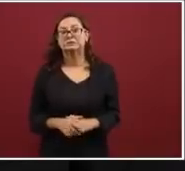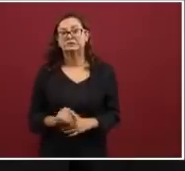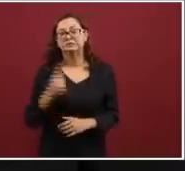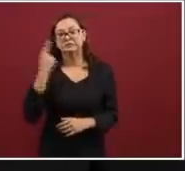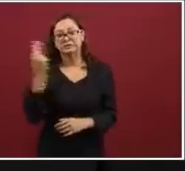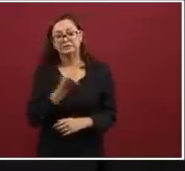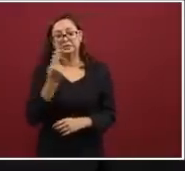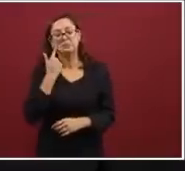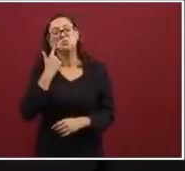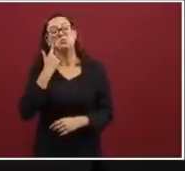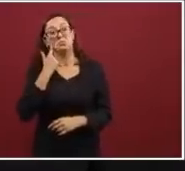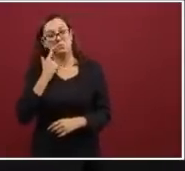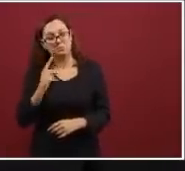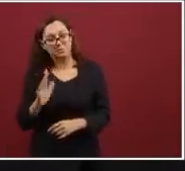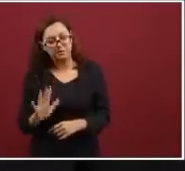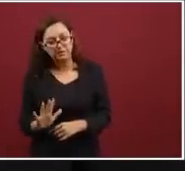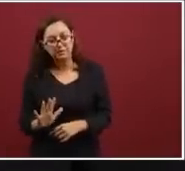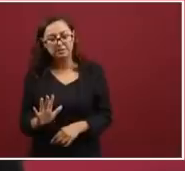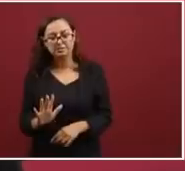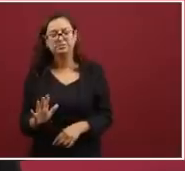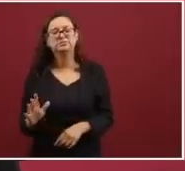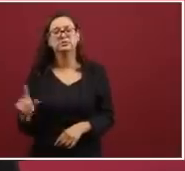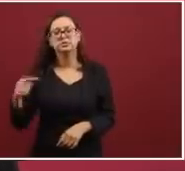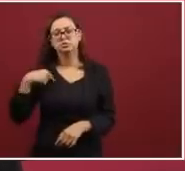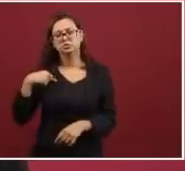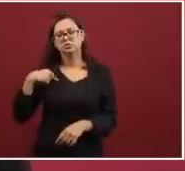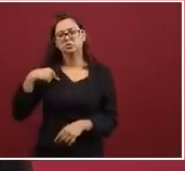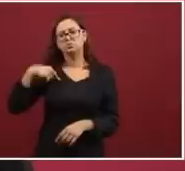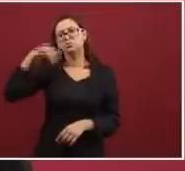Miren, yo tengo un plan